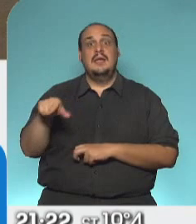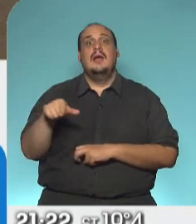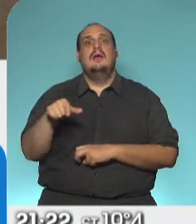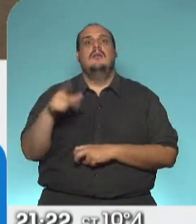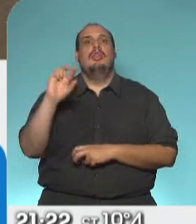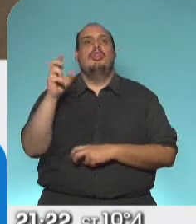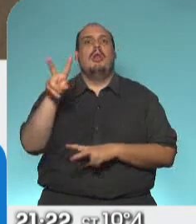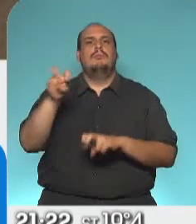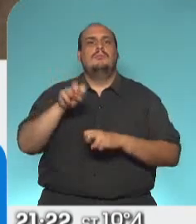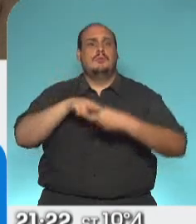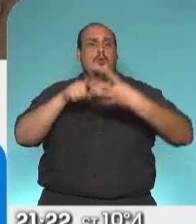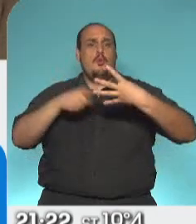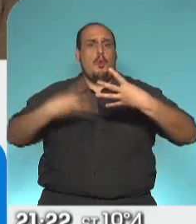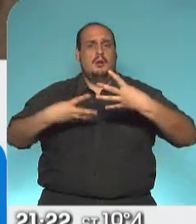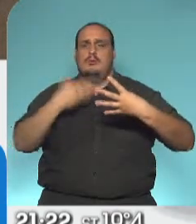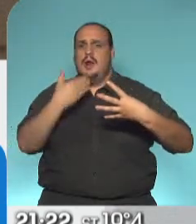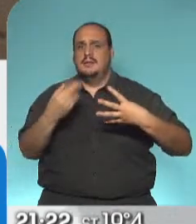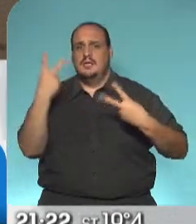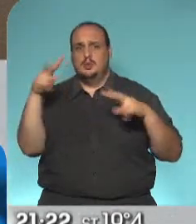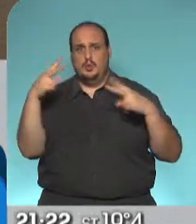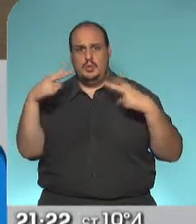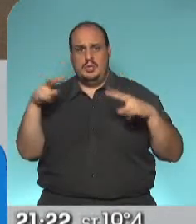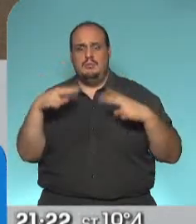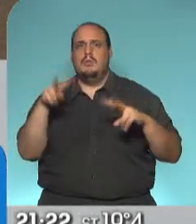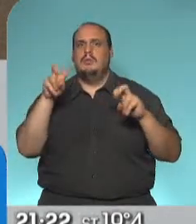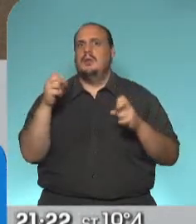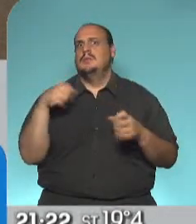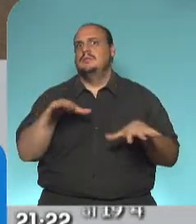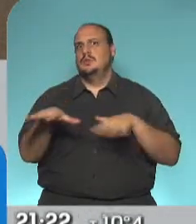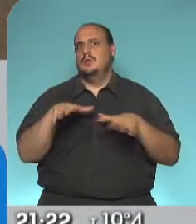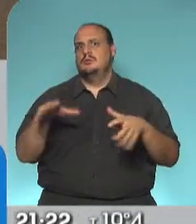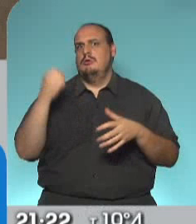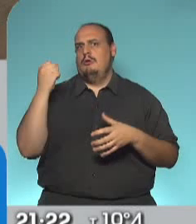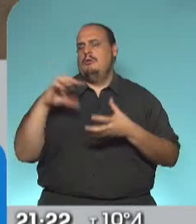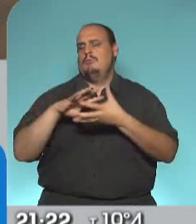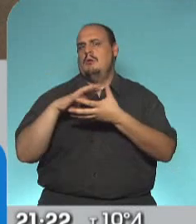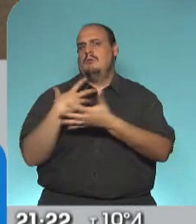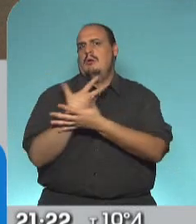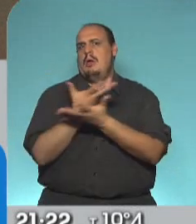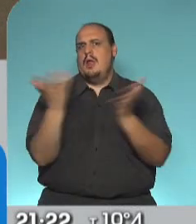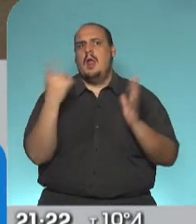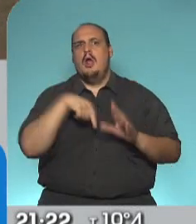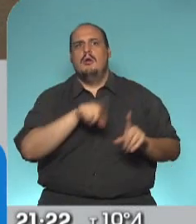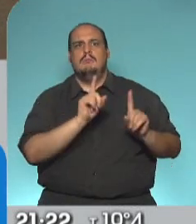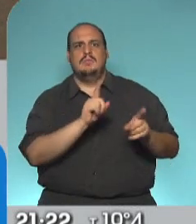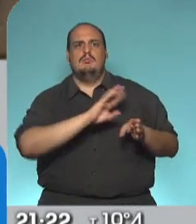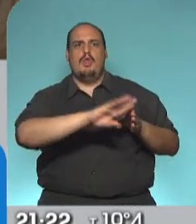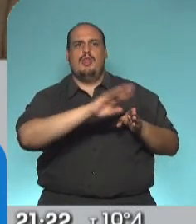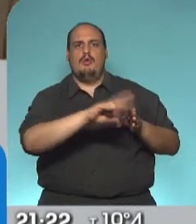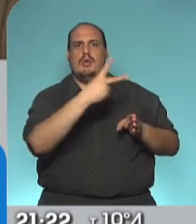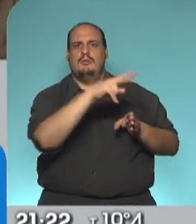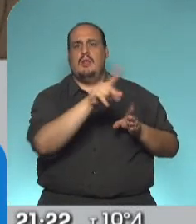este ingreso en la situación macroeconómica que ve la argentina en este momento en el cual estamos renegociando nuestra deuda pública